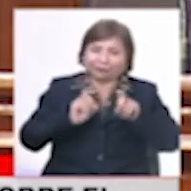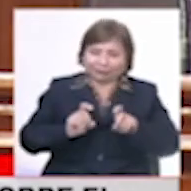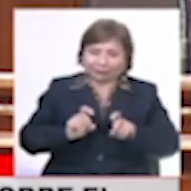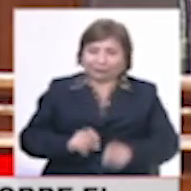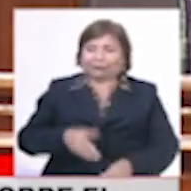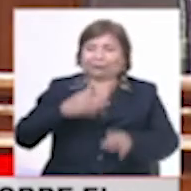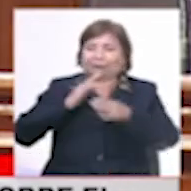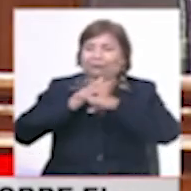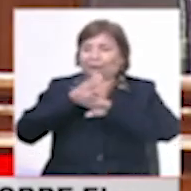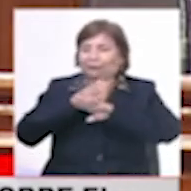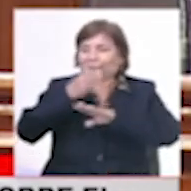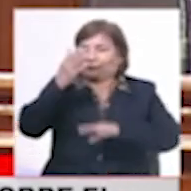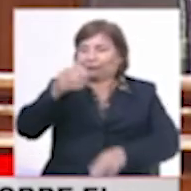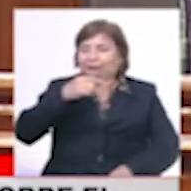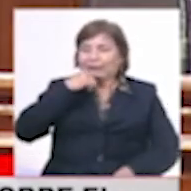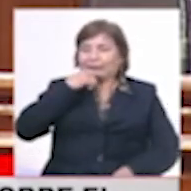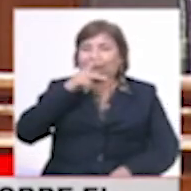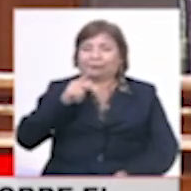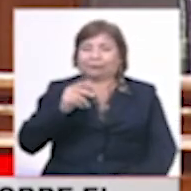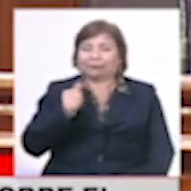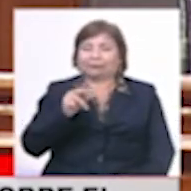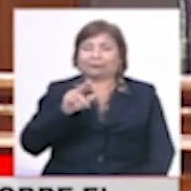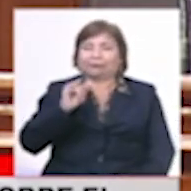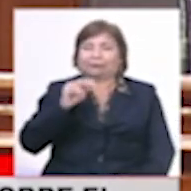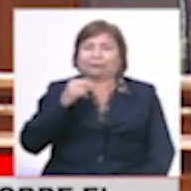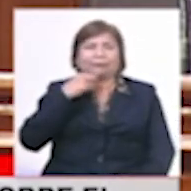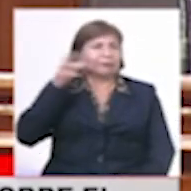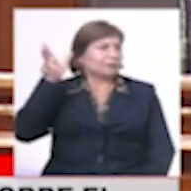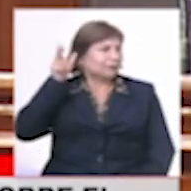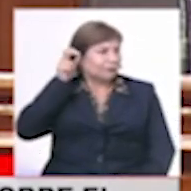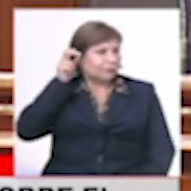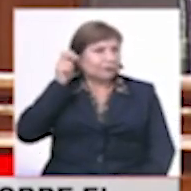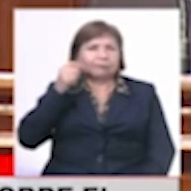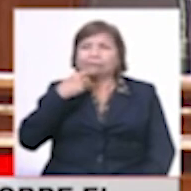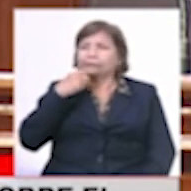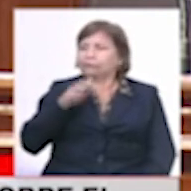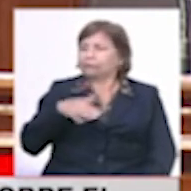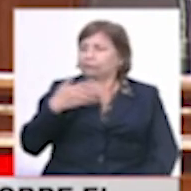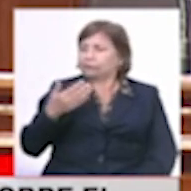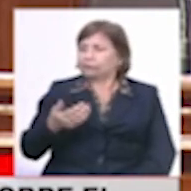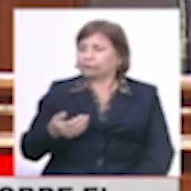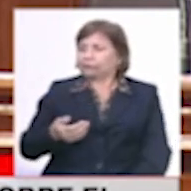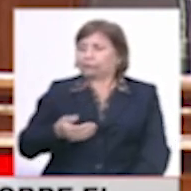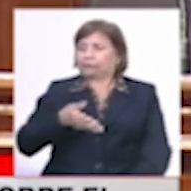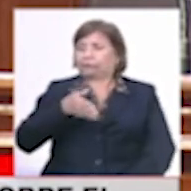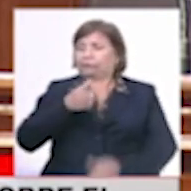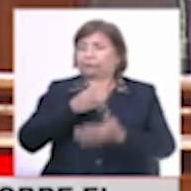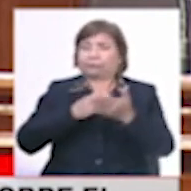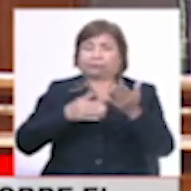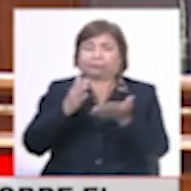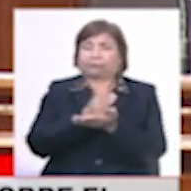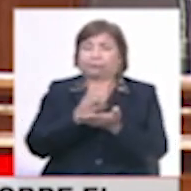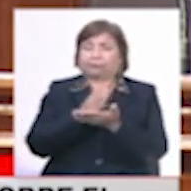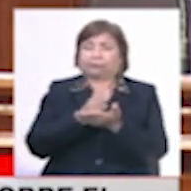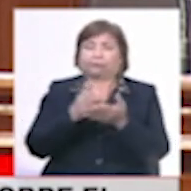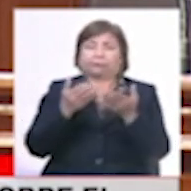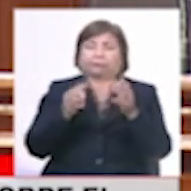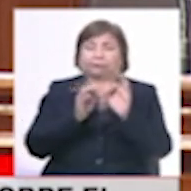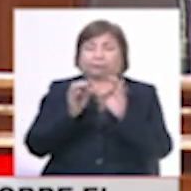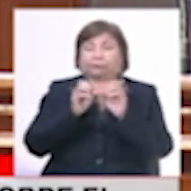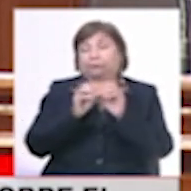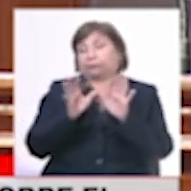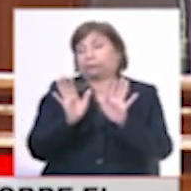por su intermedio a la señora Carelin. Escuché que había la participación, de repente me lo aclara